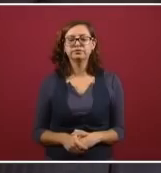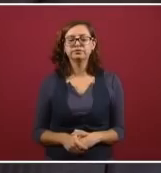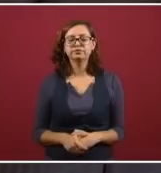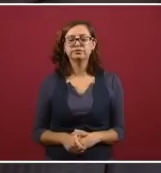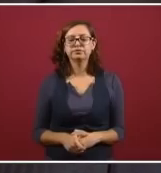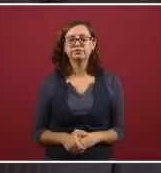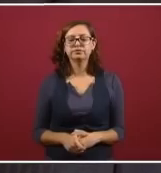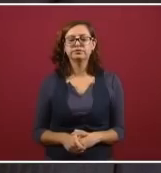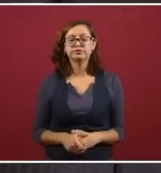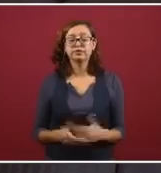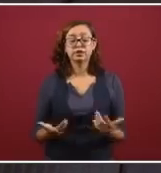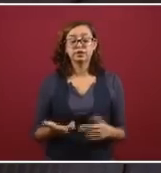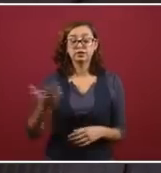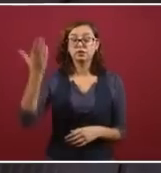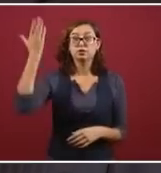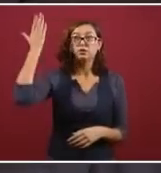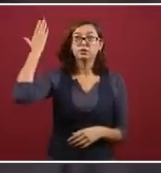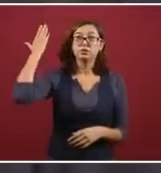a Santana,